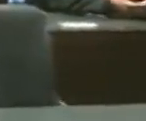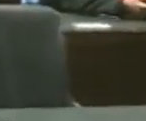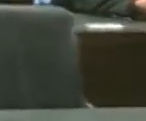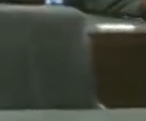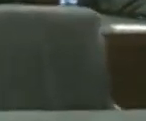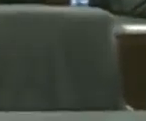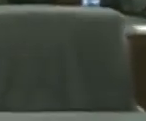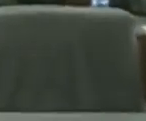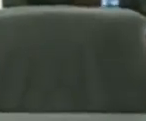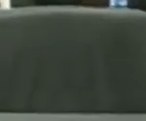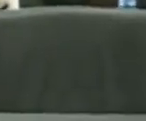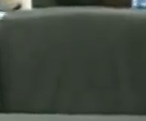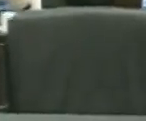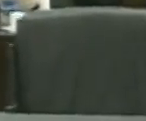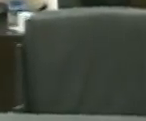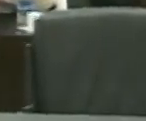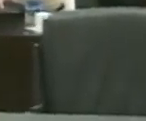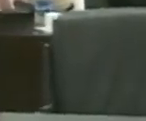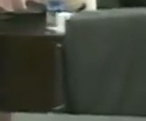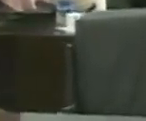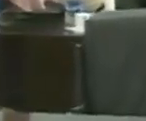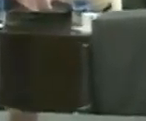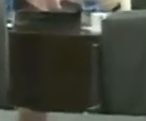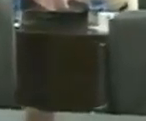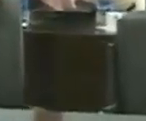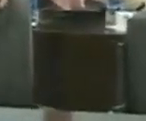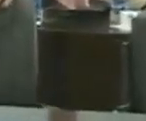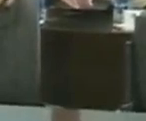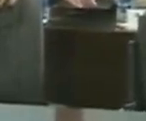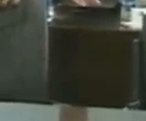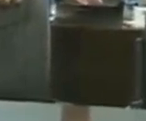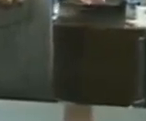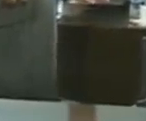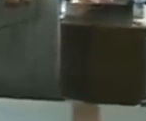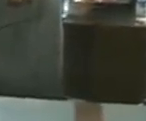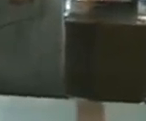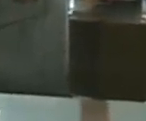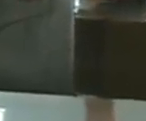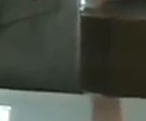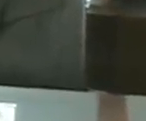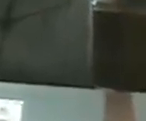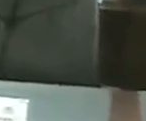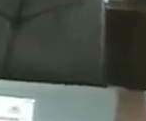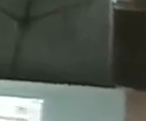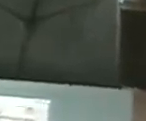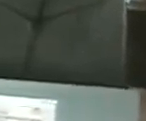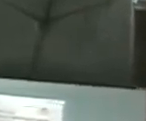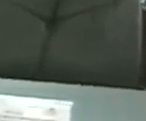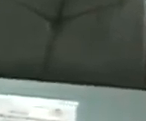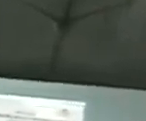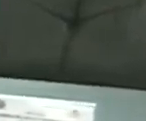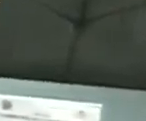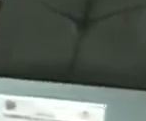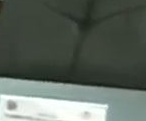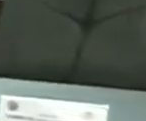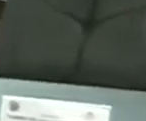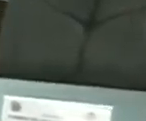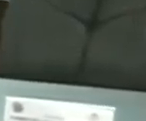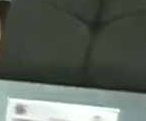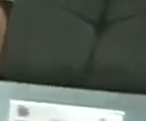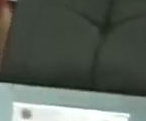Después hablo yo, deja que voy al baño, di que voy al baño. 12 y 47 minutos de la tarde, esta hora sean todas y todos bienvenidos a esta nueva